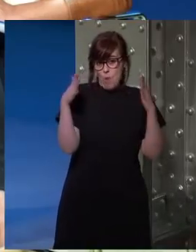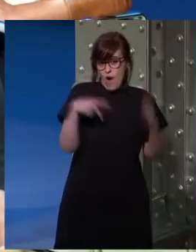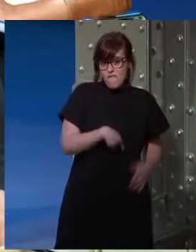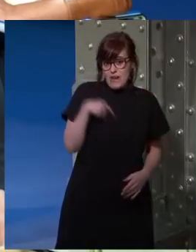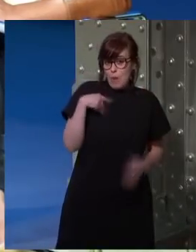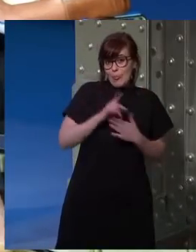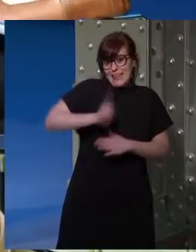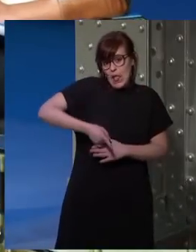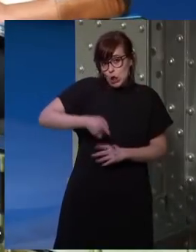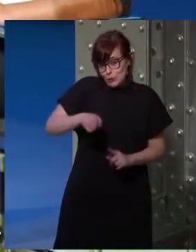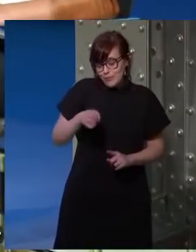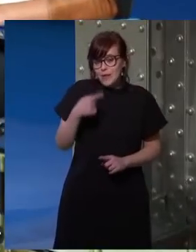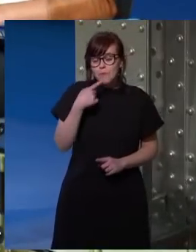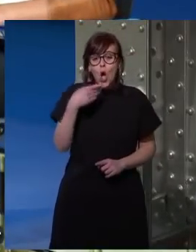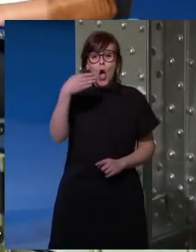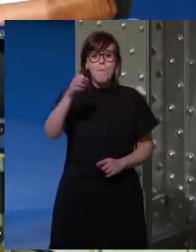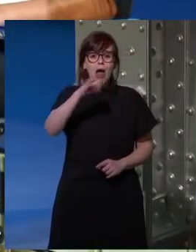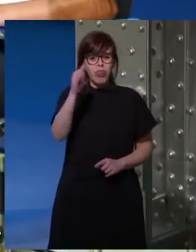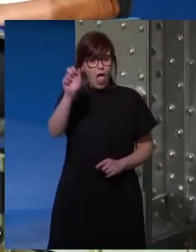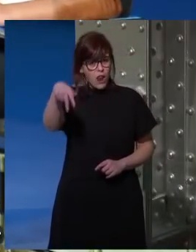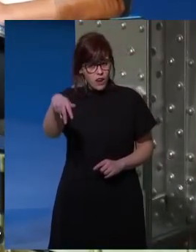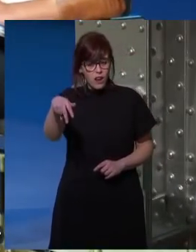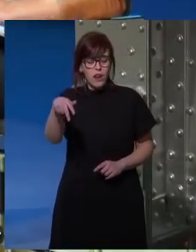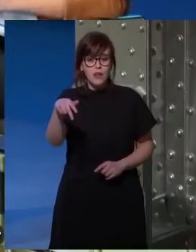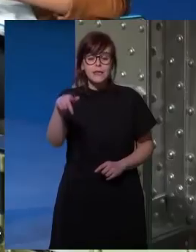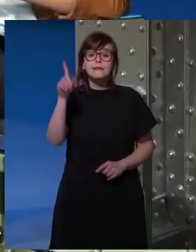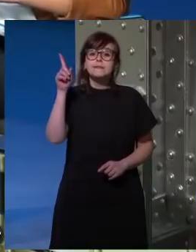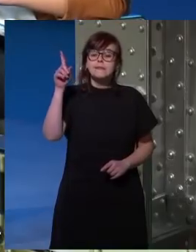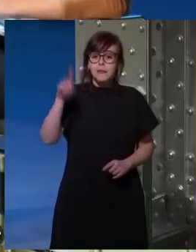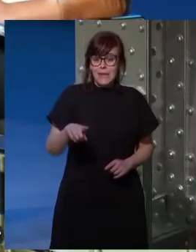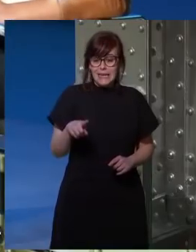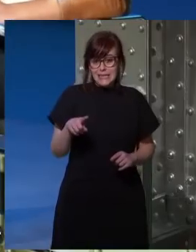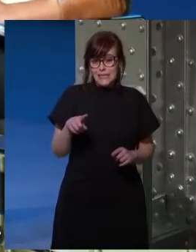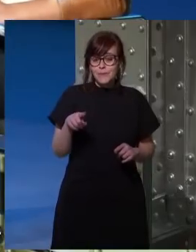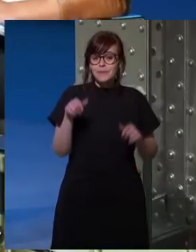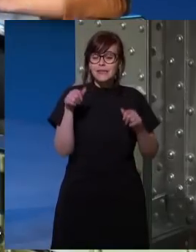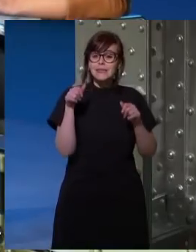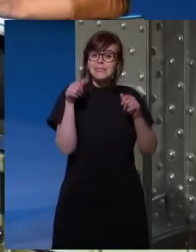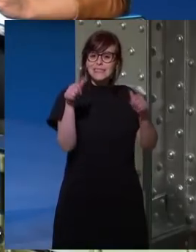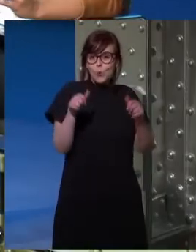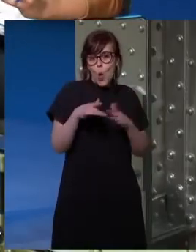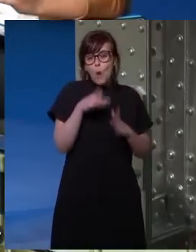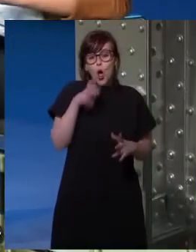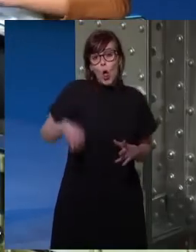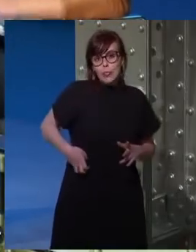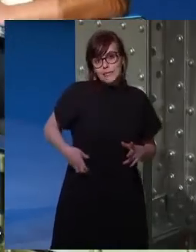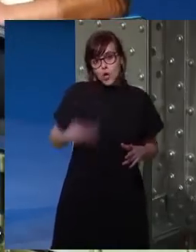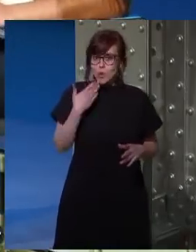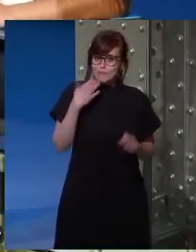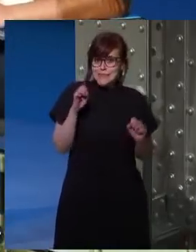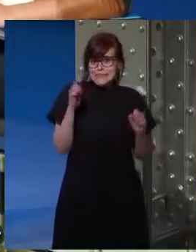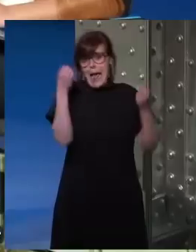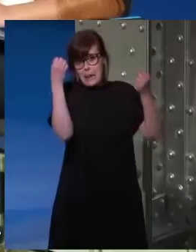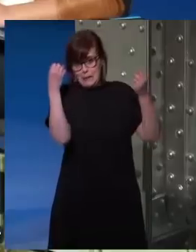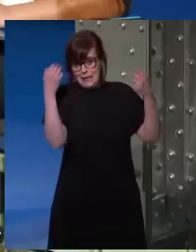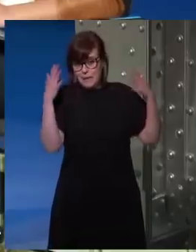¿no? Carmen Bazán, por ejemplo, pues ella, como tenía el título de condesa, pues eso le salvó,